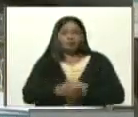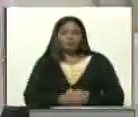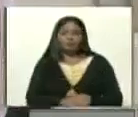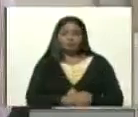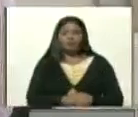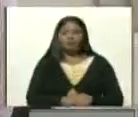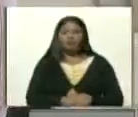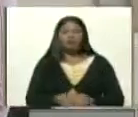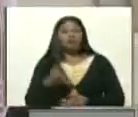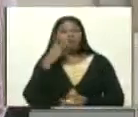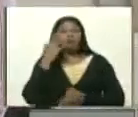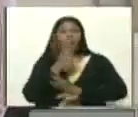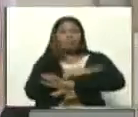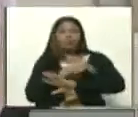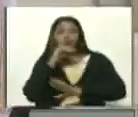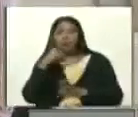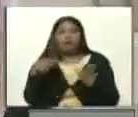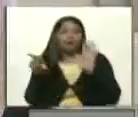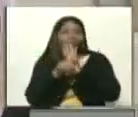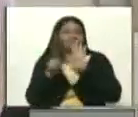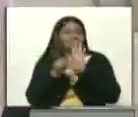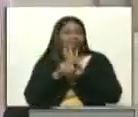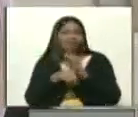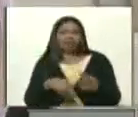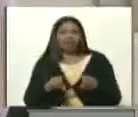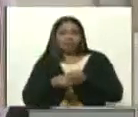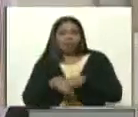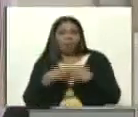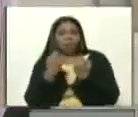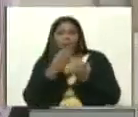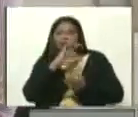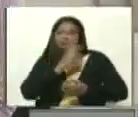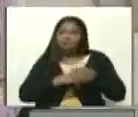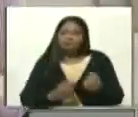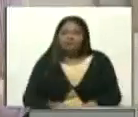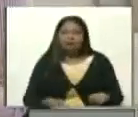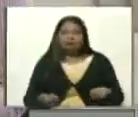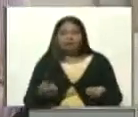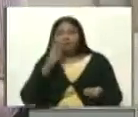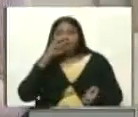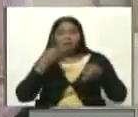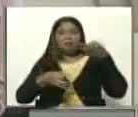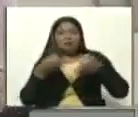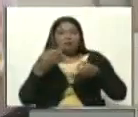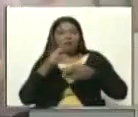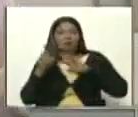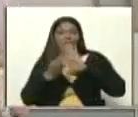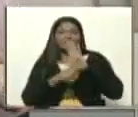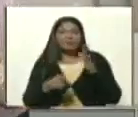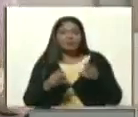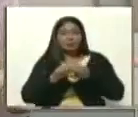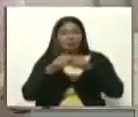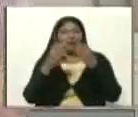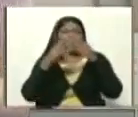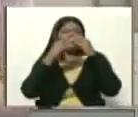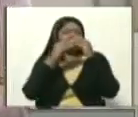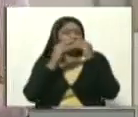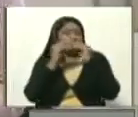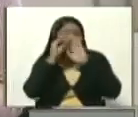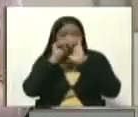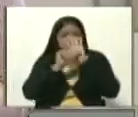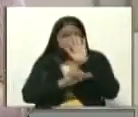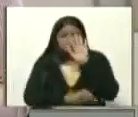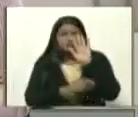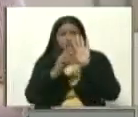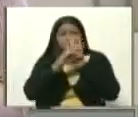Unidos ha actuado con total ilegalidad, de manera extraterritorial, sin ningún tipo de jurisdicción, competencia y violando, en fin, todo lo